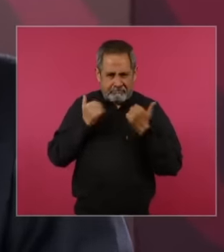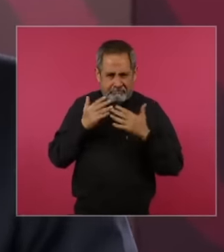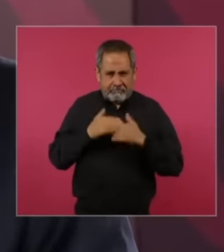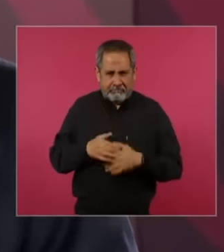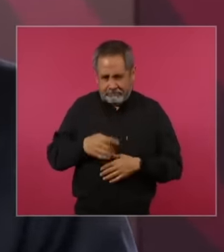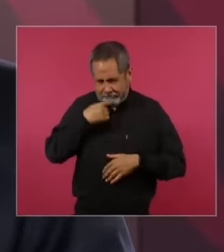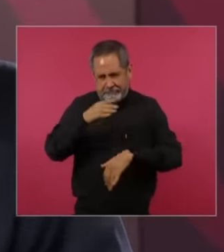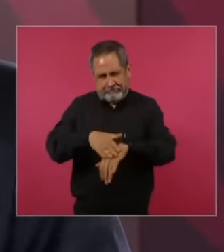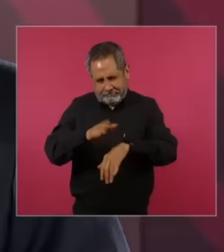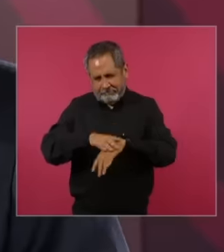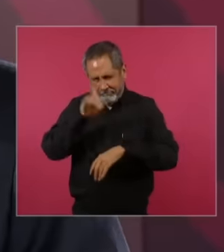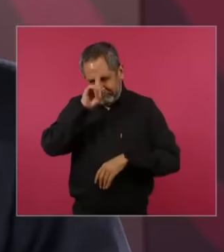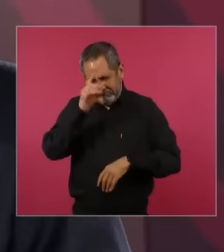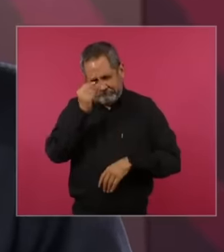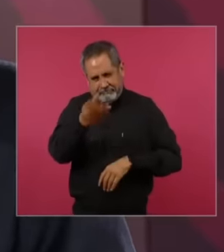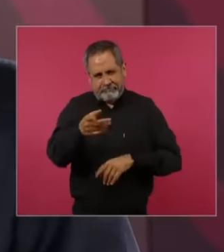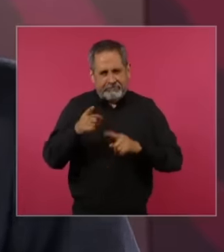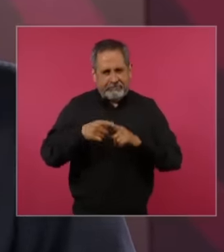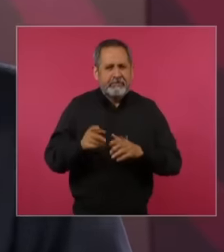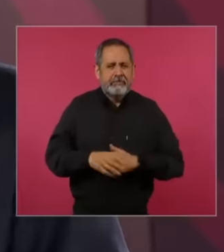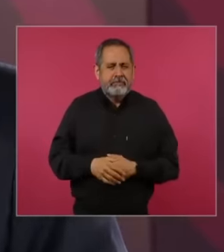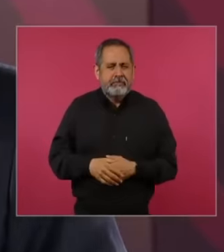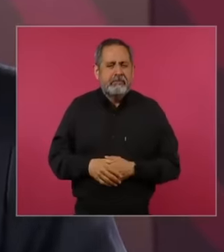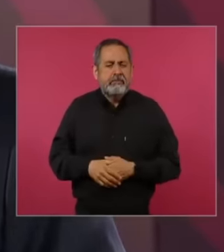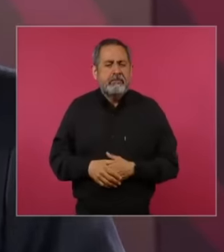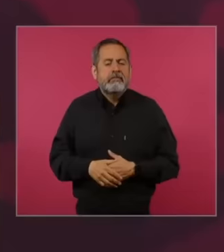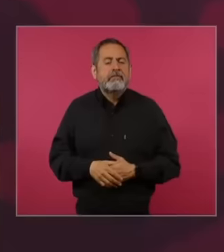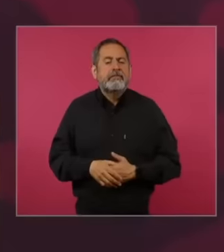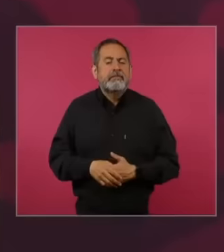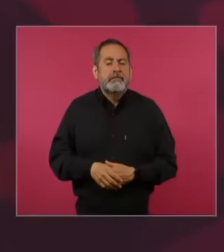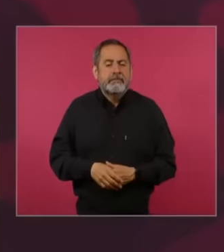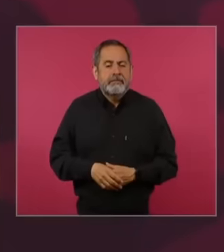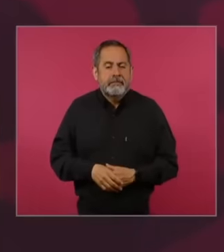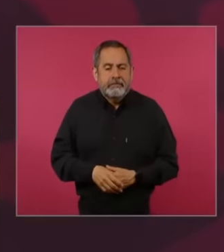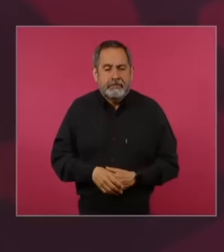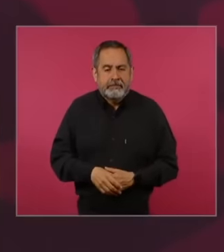Ahí se los dejo de tarea. No estamos hablando